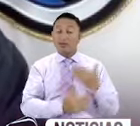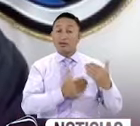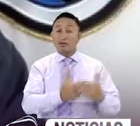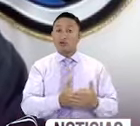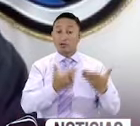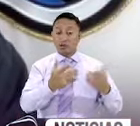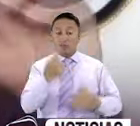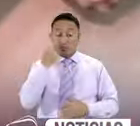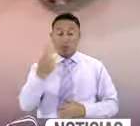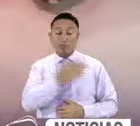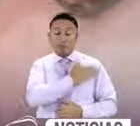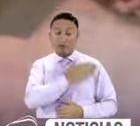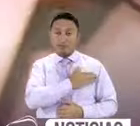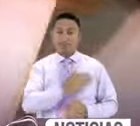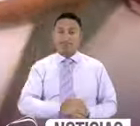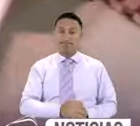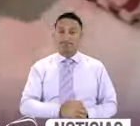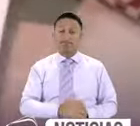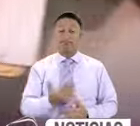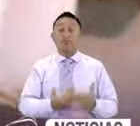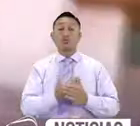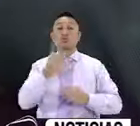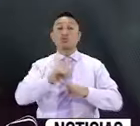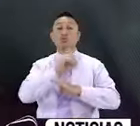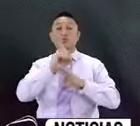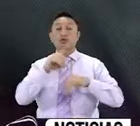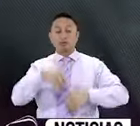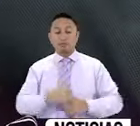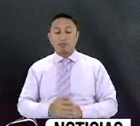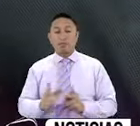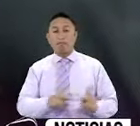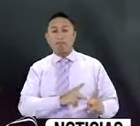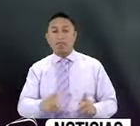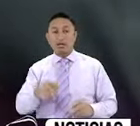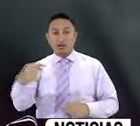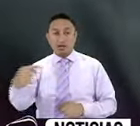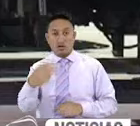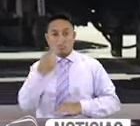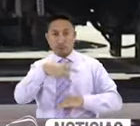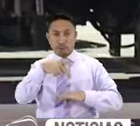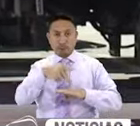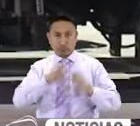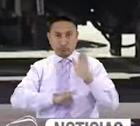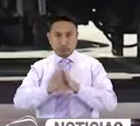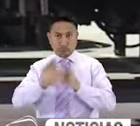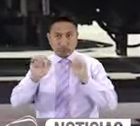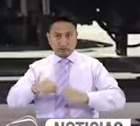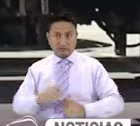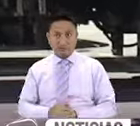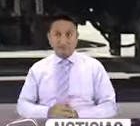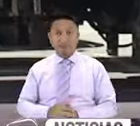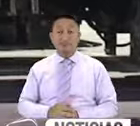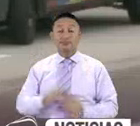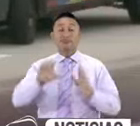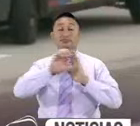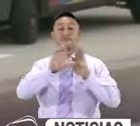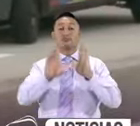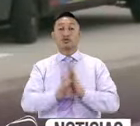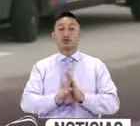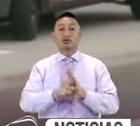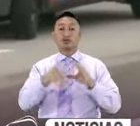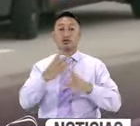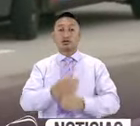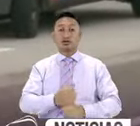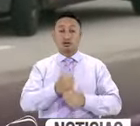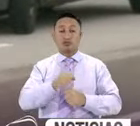confianza. El reto para el nuevo director es impulsar el plan de carrera para los agentes civiles, establecido en el Código de Entidades de Seguridad Ciudadana